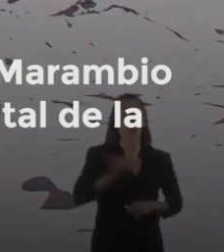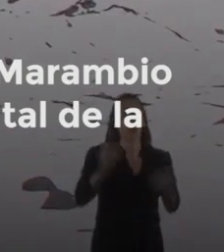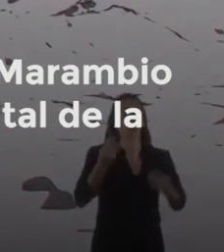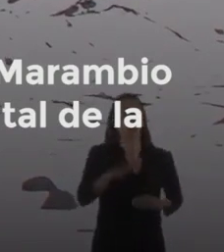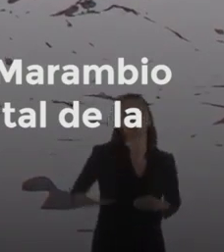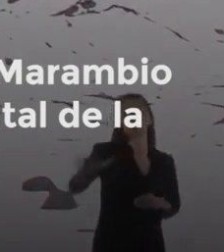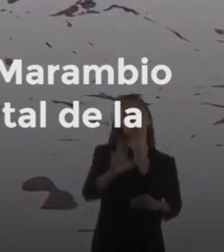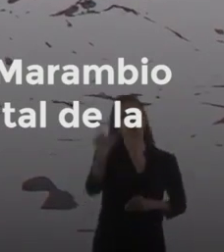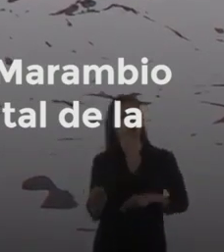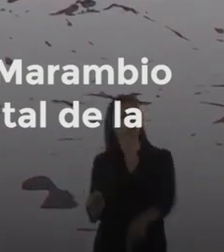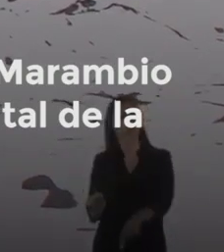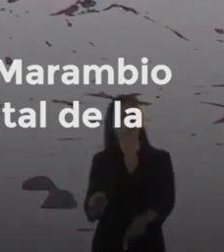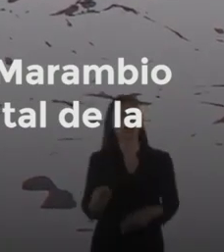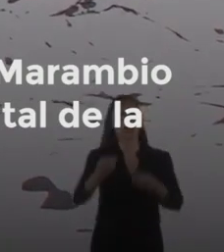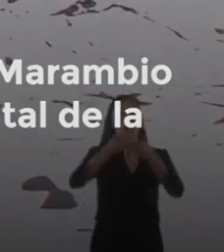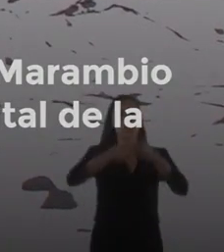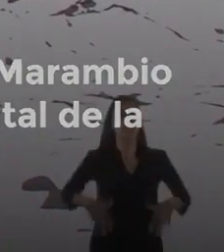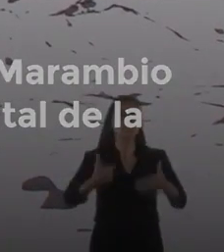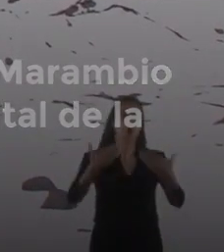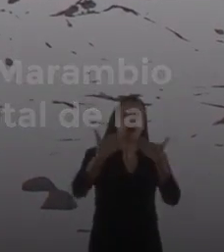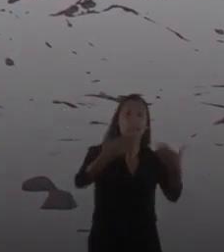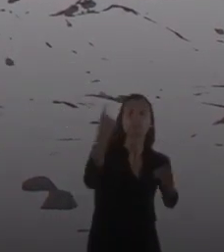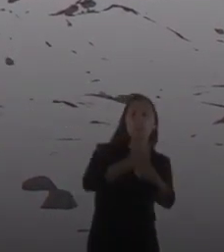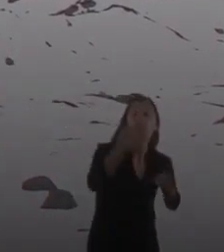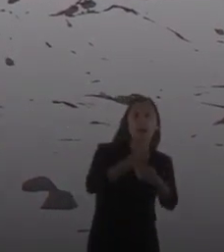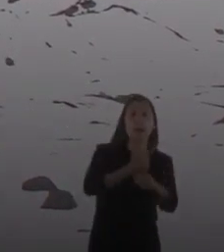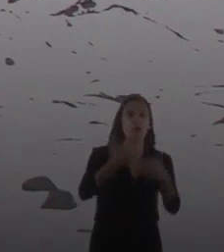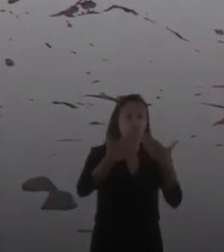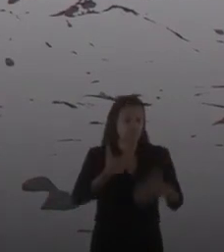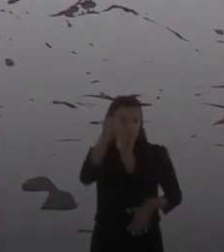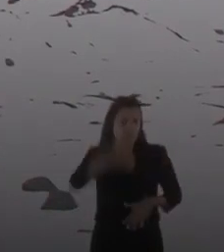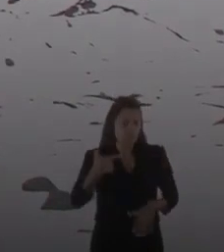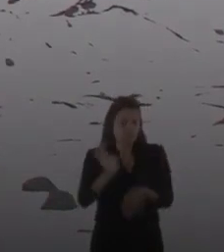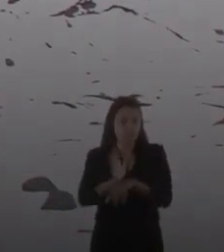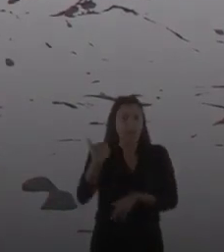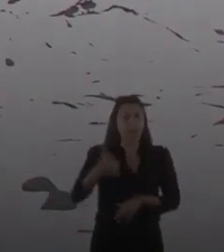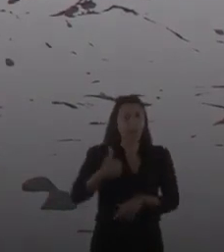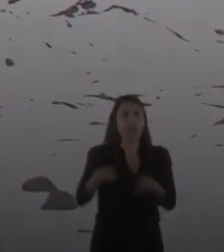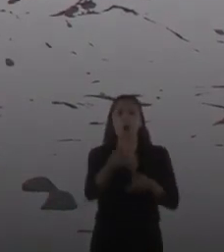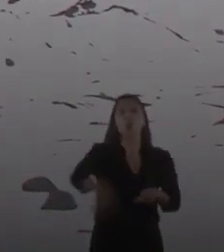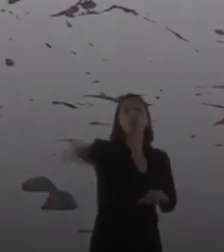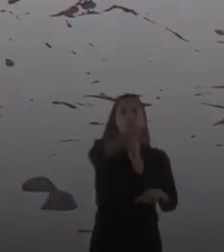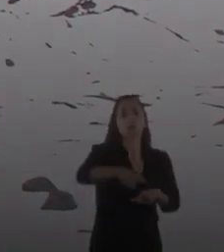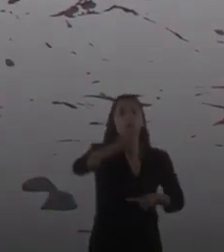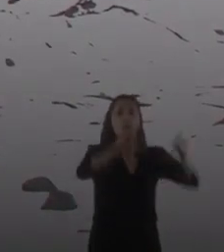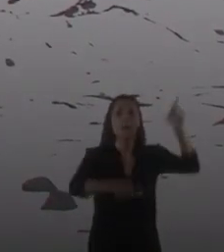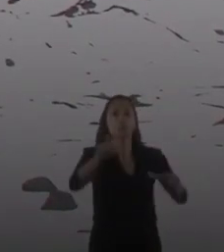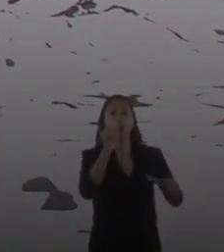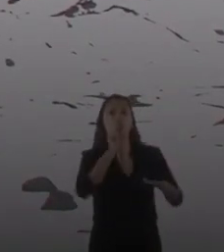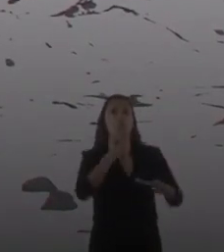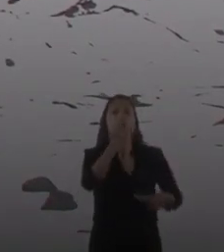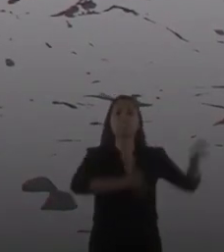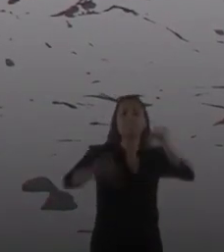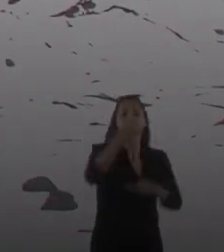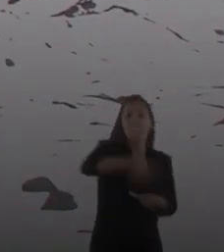Antártida Argentina. Debo empezar agradeciéndoles, como argentino, a ustedes, científicos y